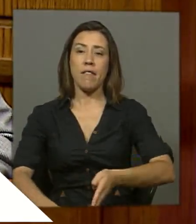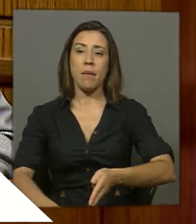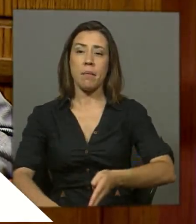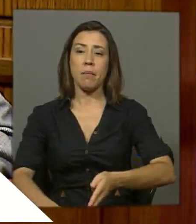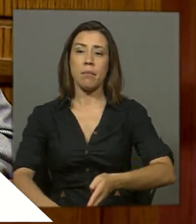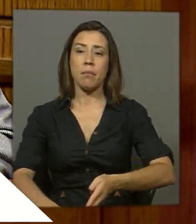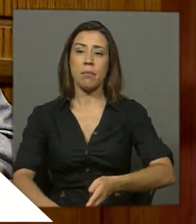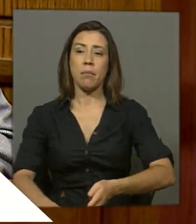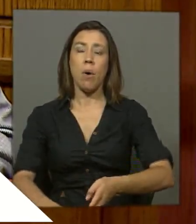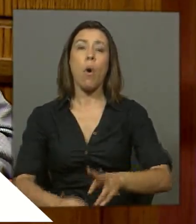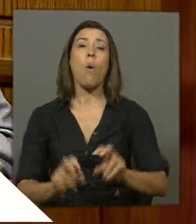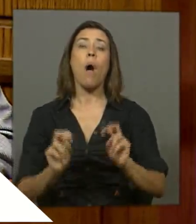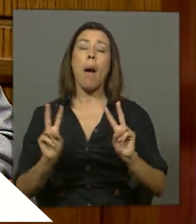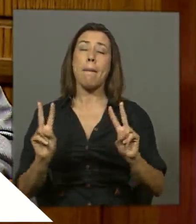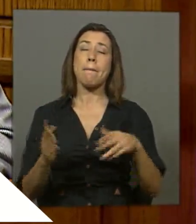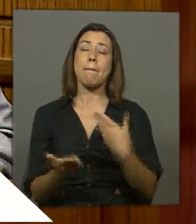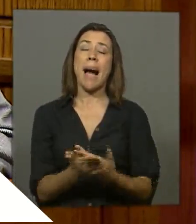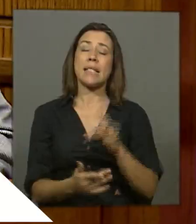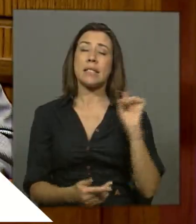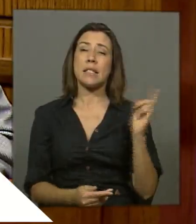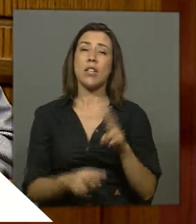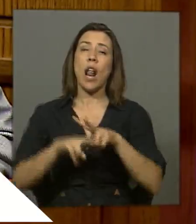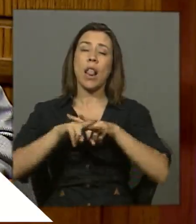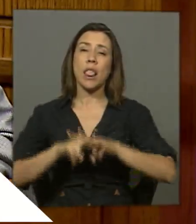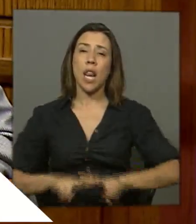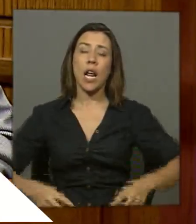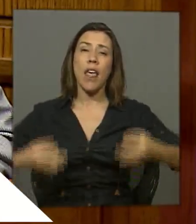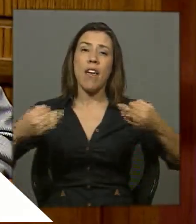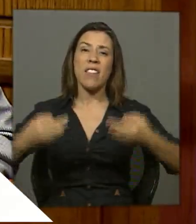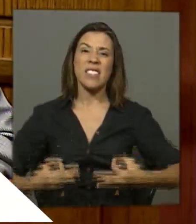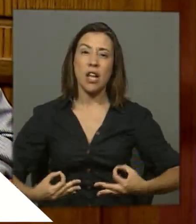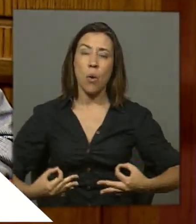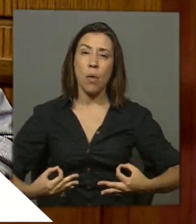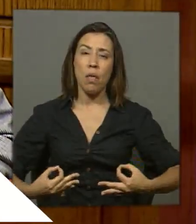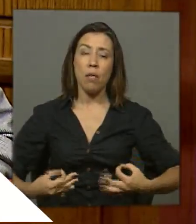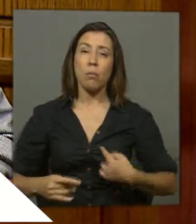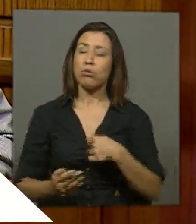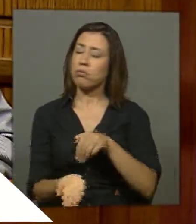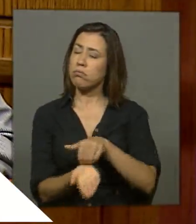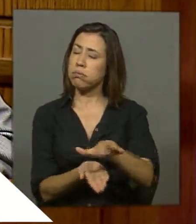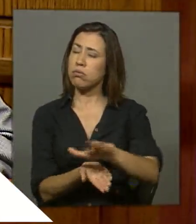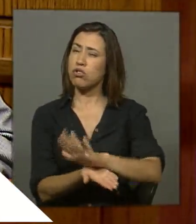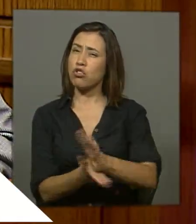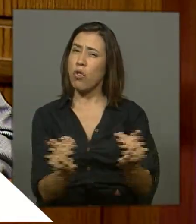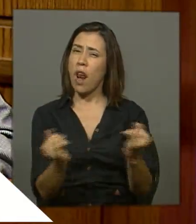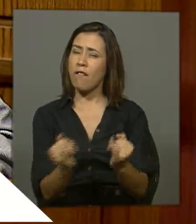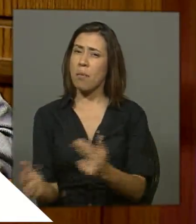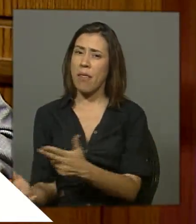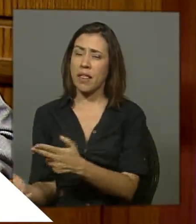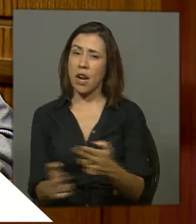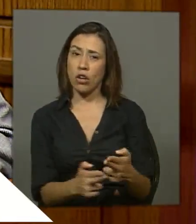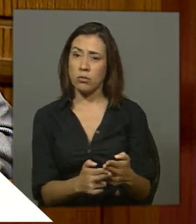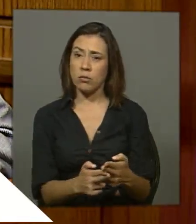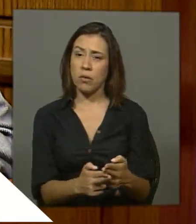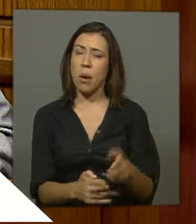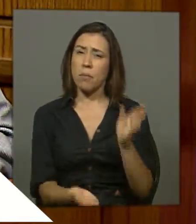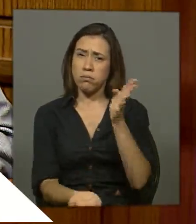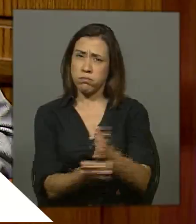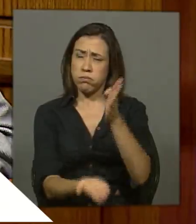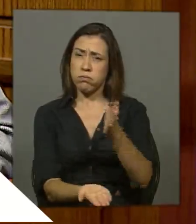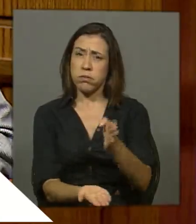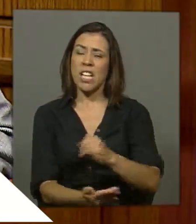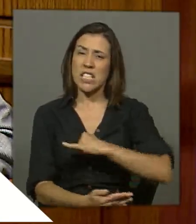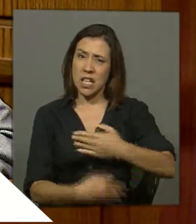clima a nivel nacional de paz de tranquilidad de seguridad y por eso todo tipo de terrorismo mano firme